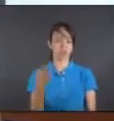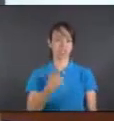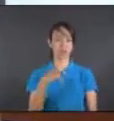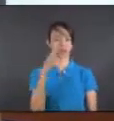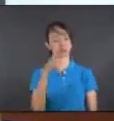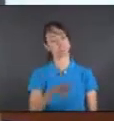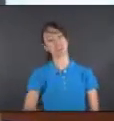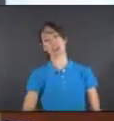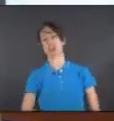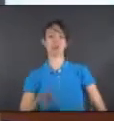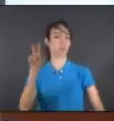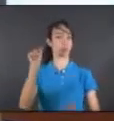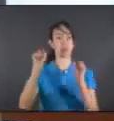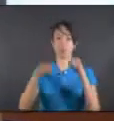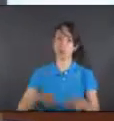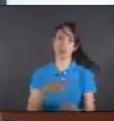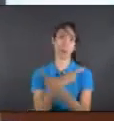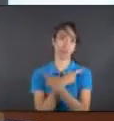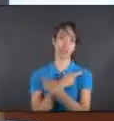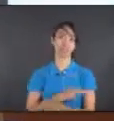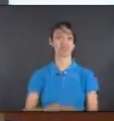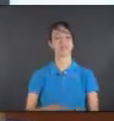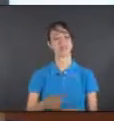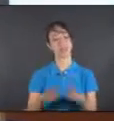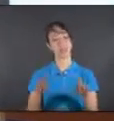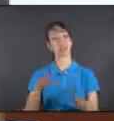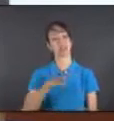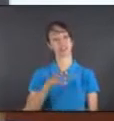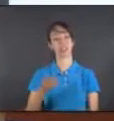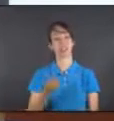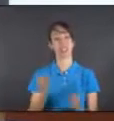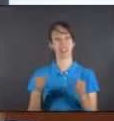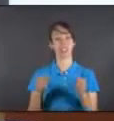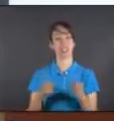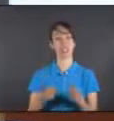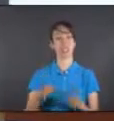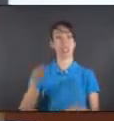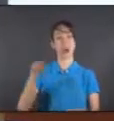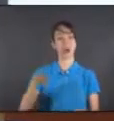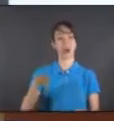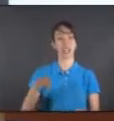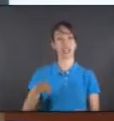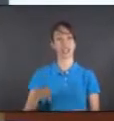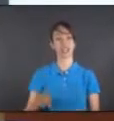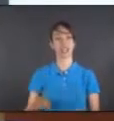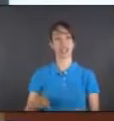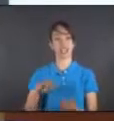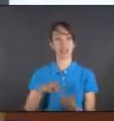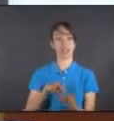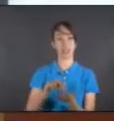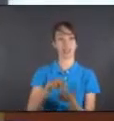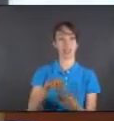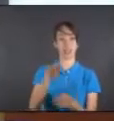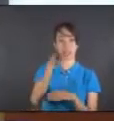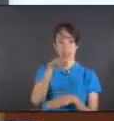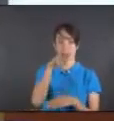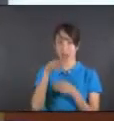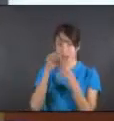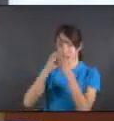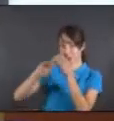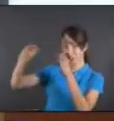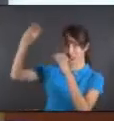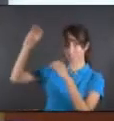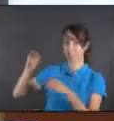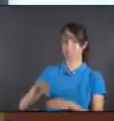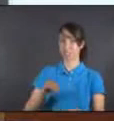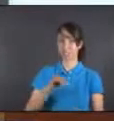guerra. ¿Cómo se puede hacer reposo? Porque es parte del reposo, ¿no? Ahora ni el paso del elefante me